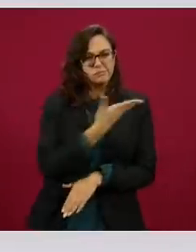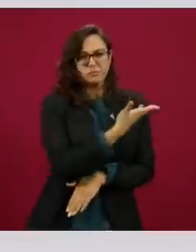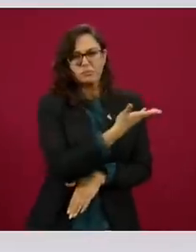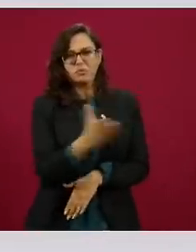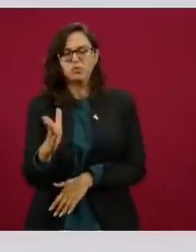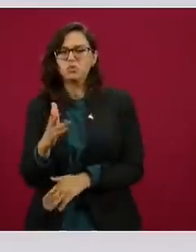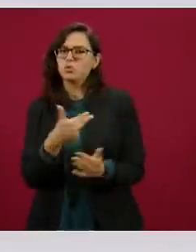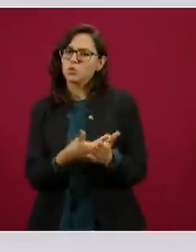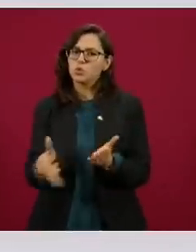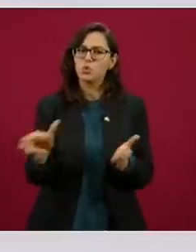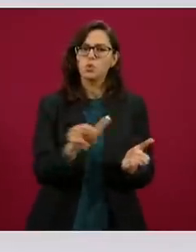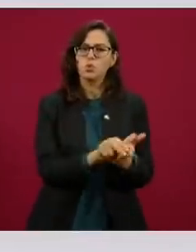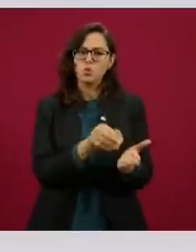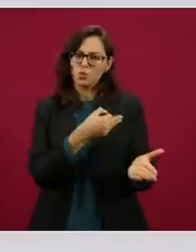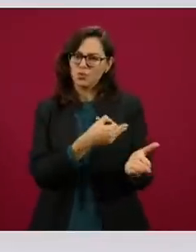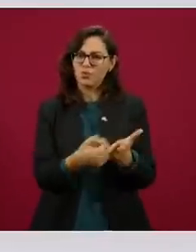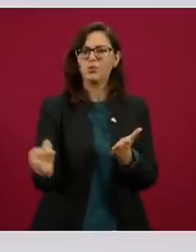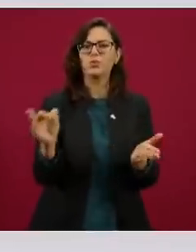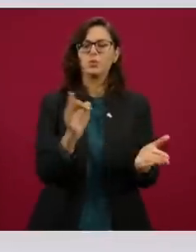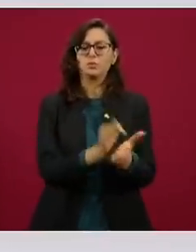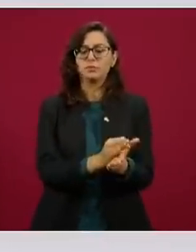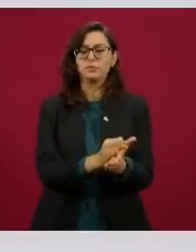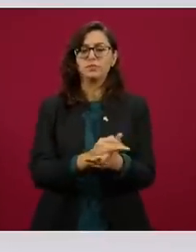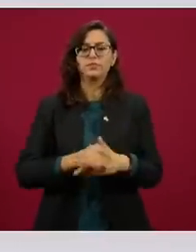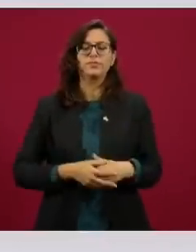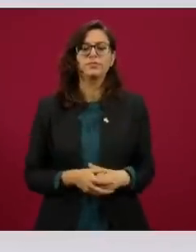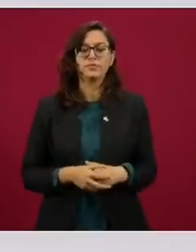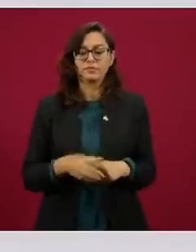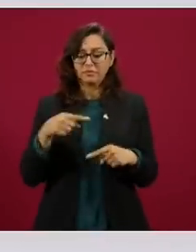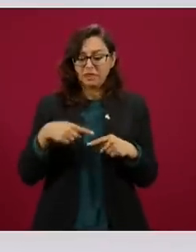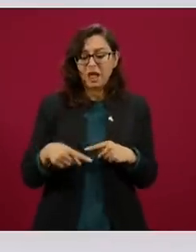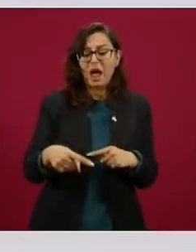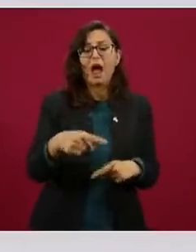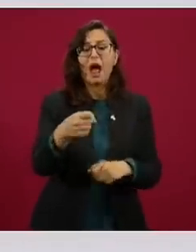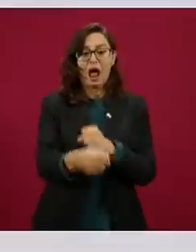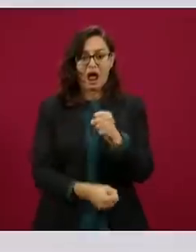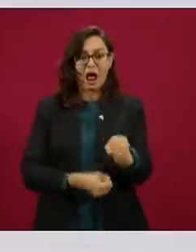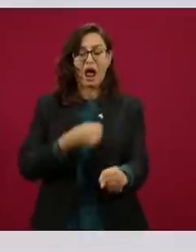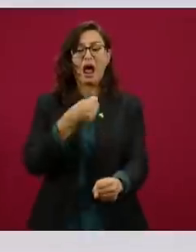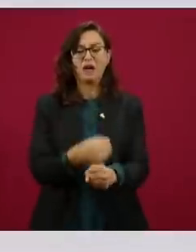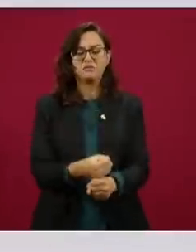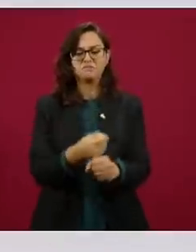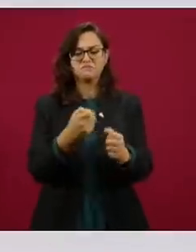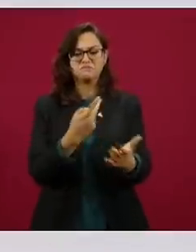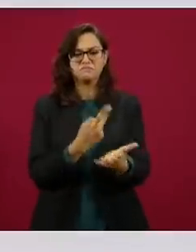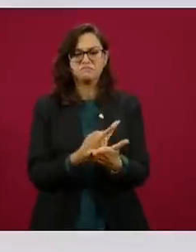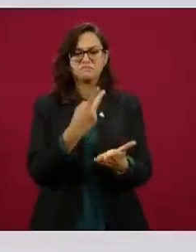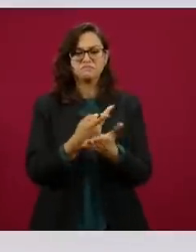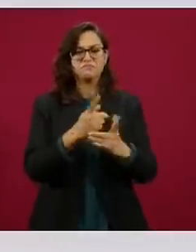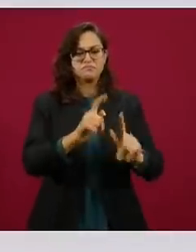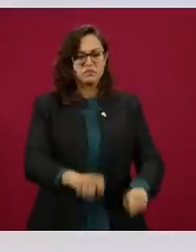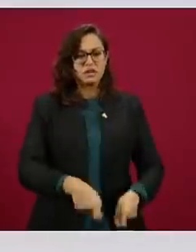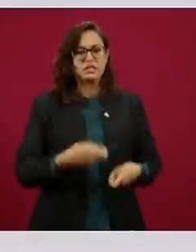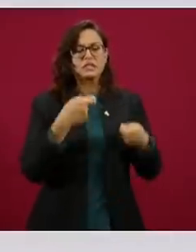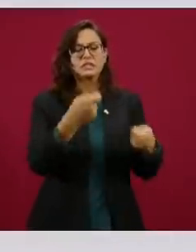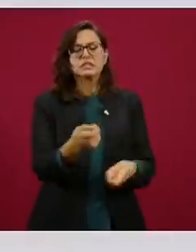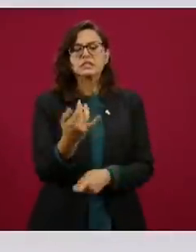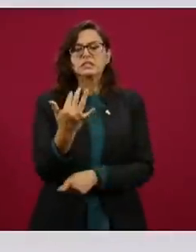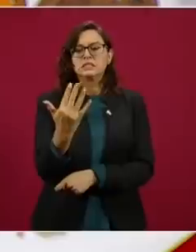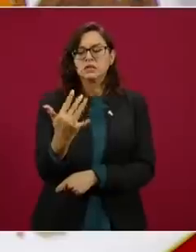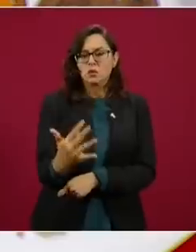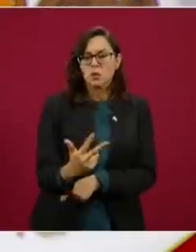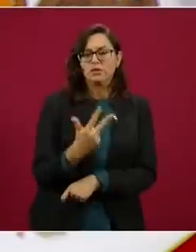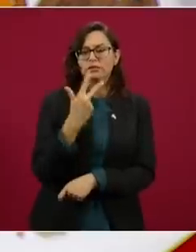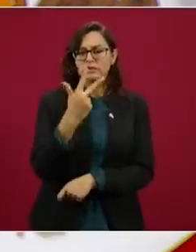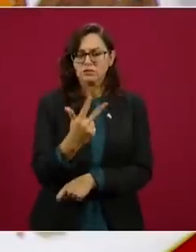así pues este año serán entregadas 58 condecoraciones en grado